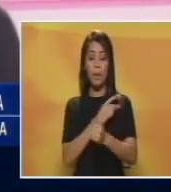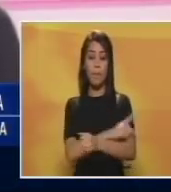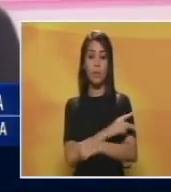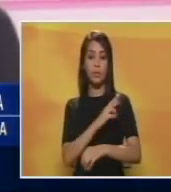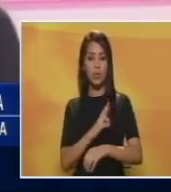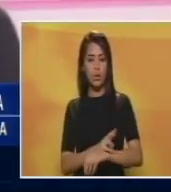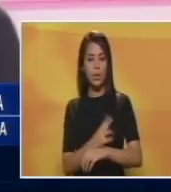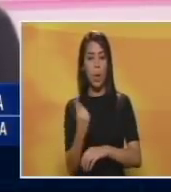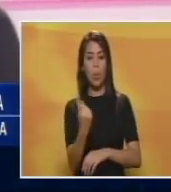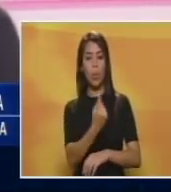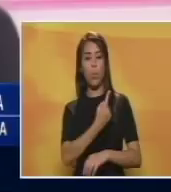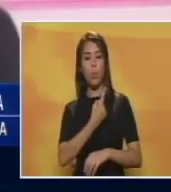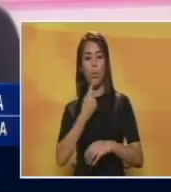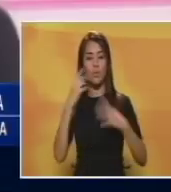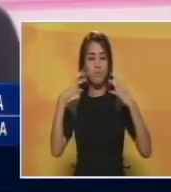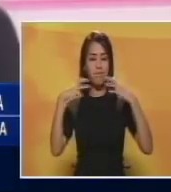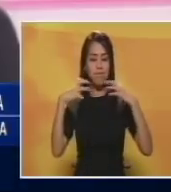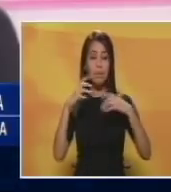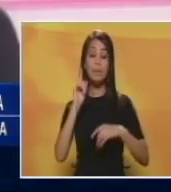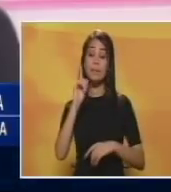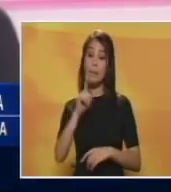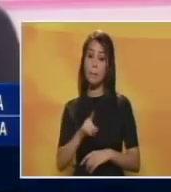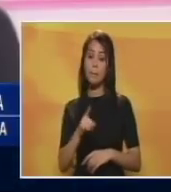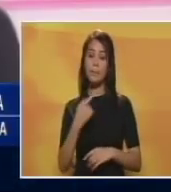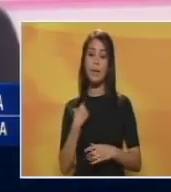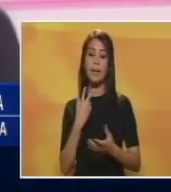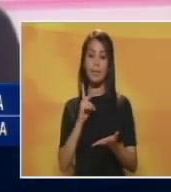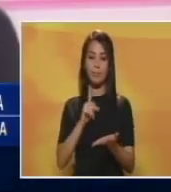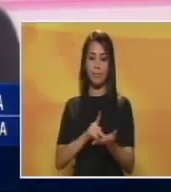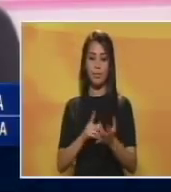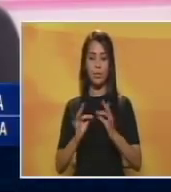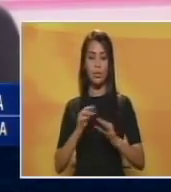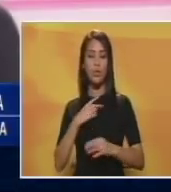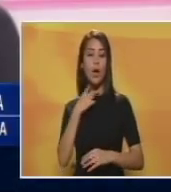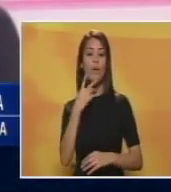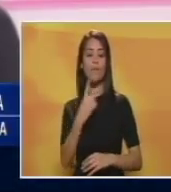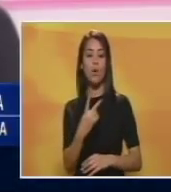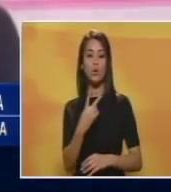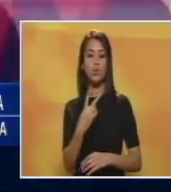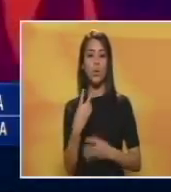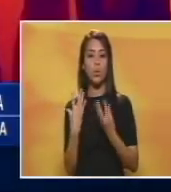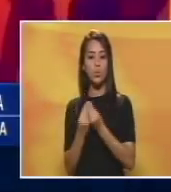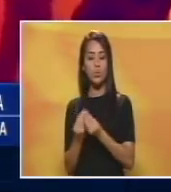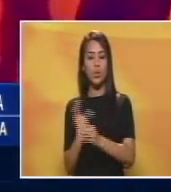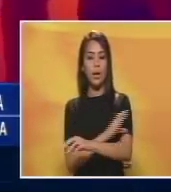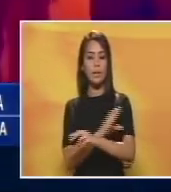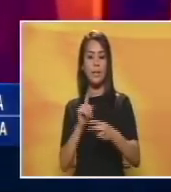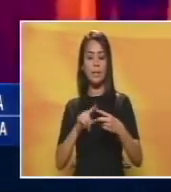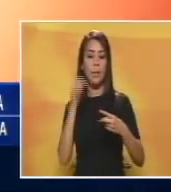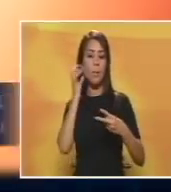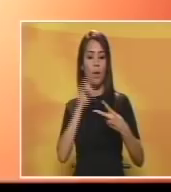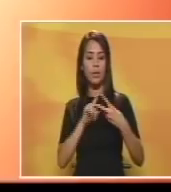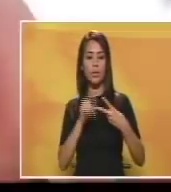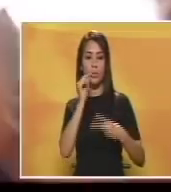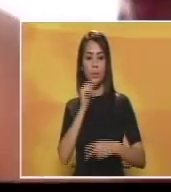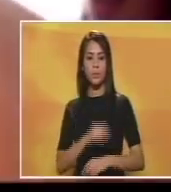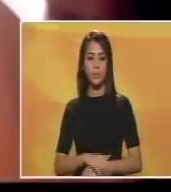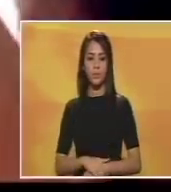el paso del huracán María y protagonizó la presentación benéfica Somos una Voz junto a los cantantes Jennifer López y Marc Anthony.